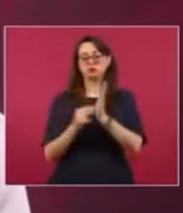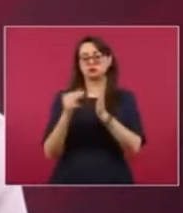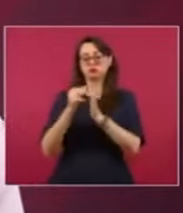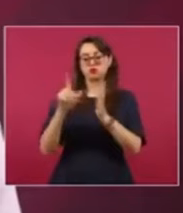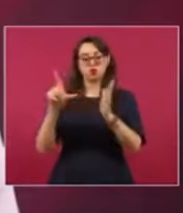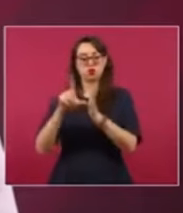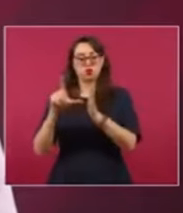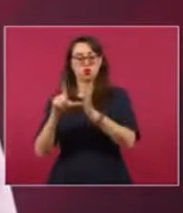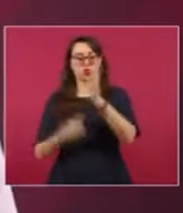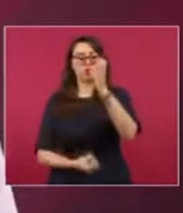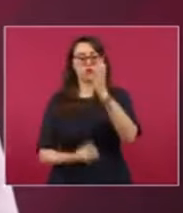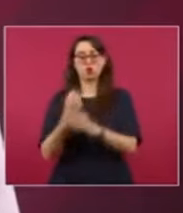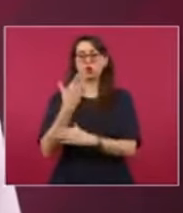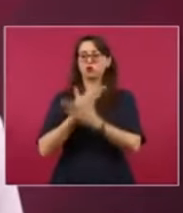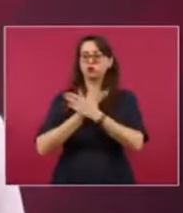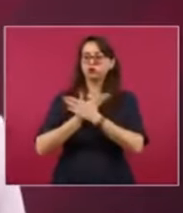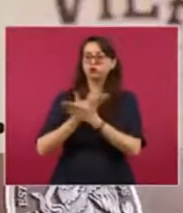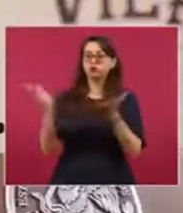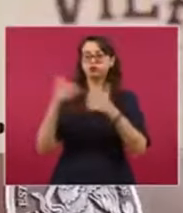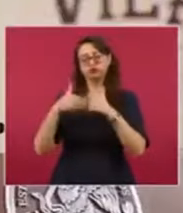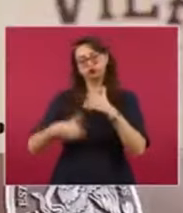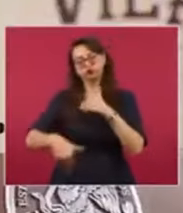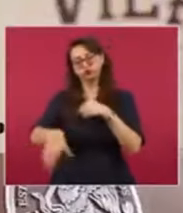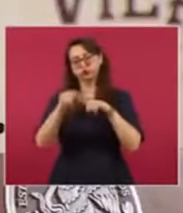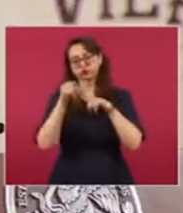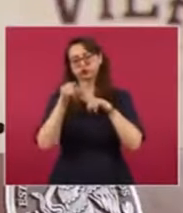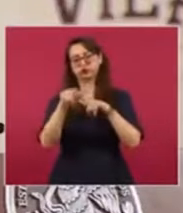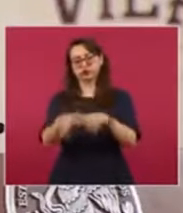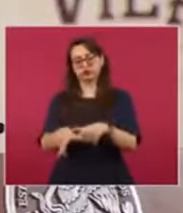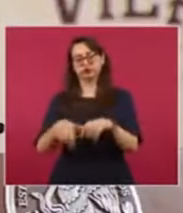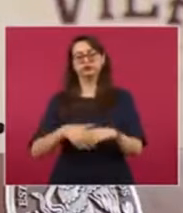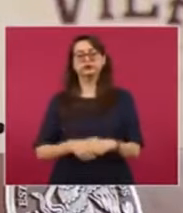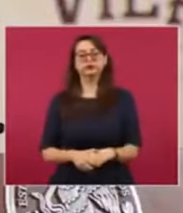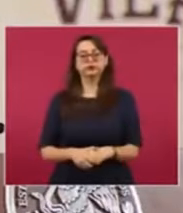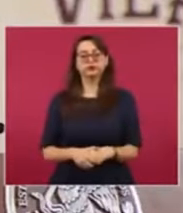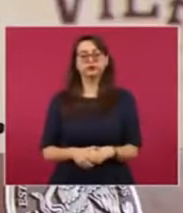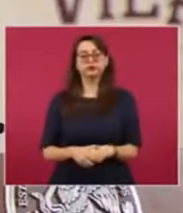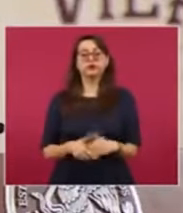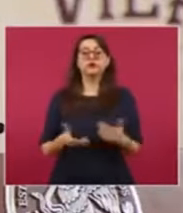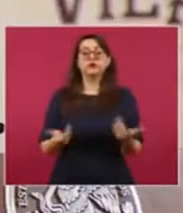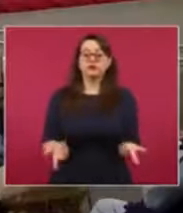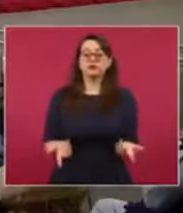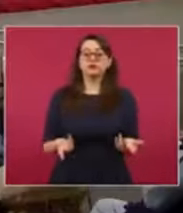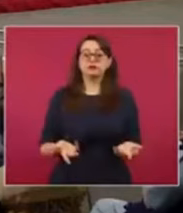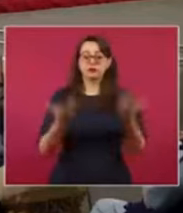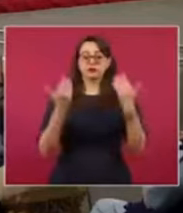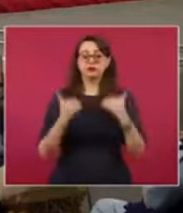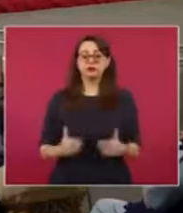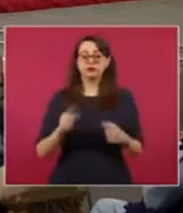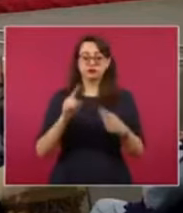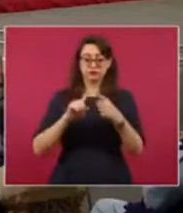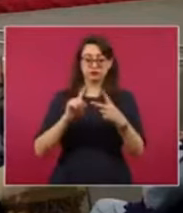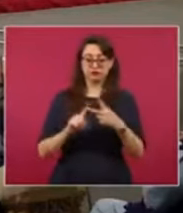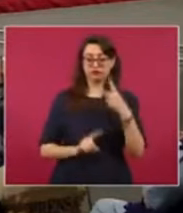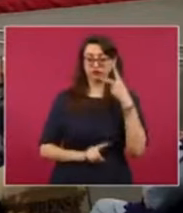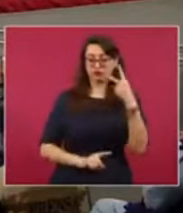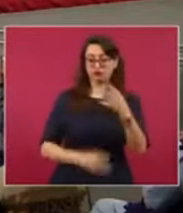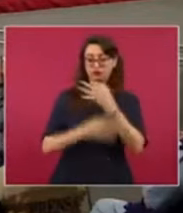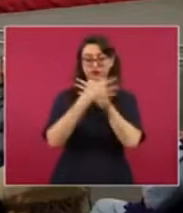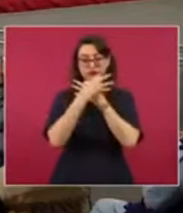y continuamos con esta estrategia del cambio. Y a propósito de este tema, tenemos dos avisos importantes.